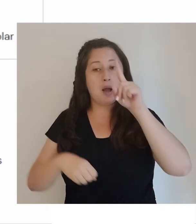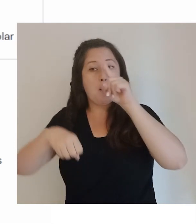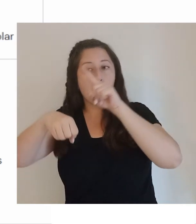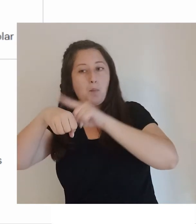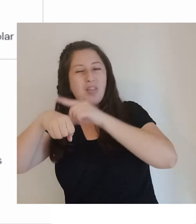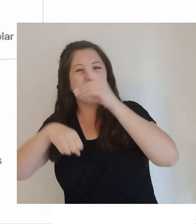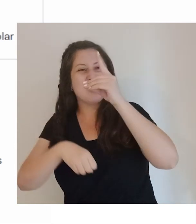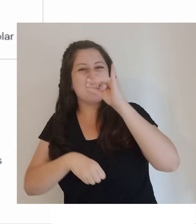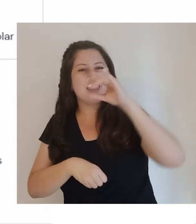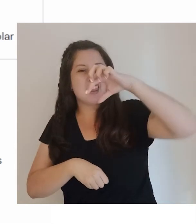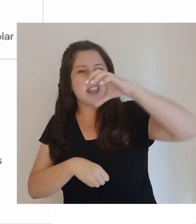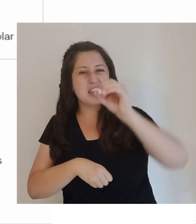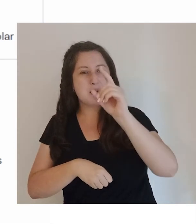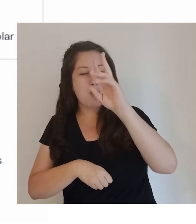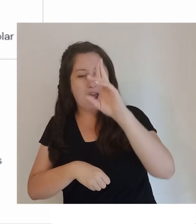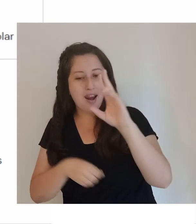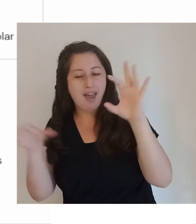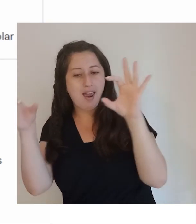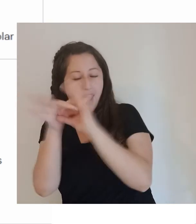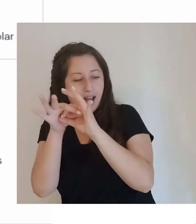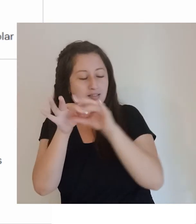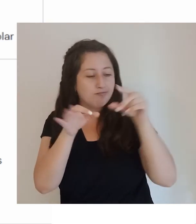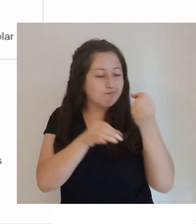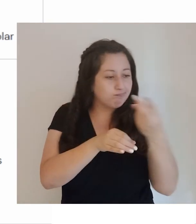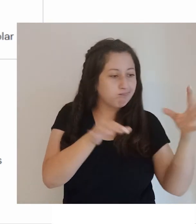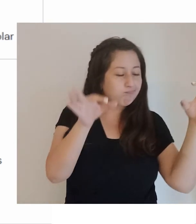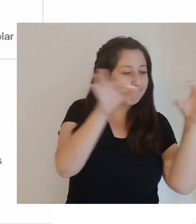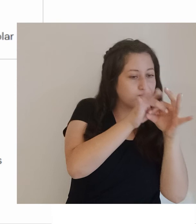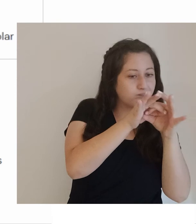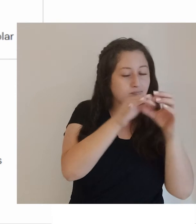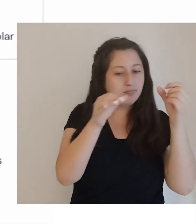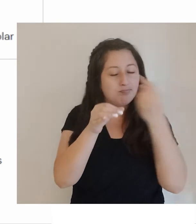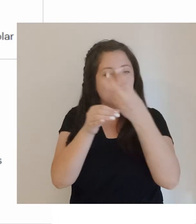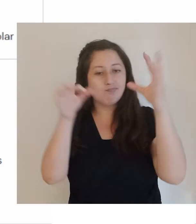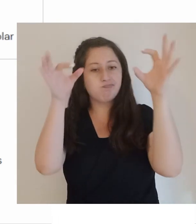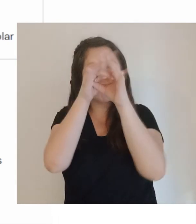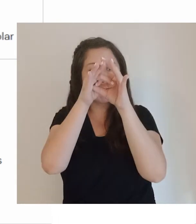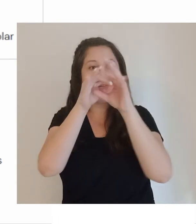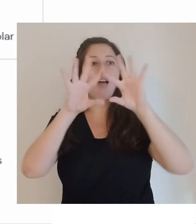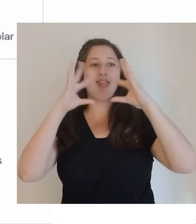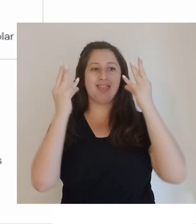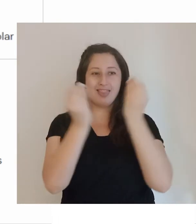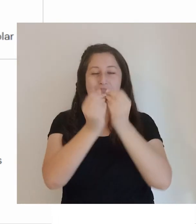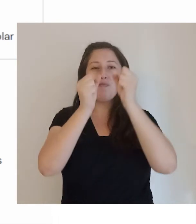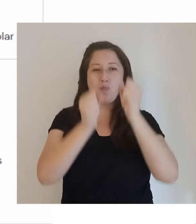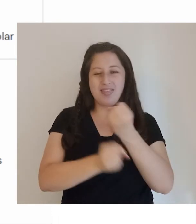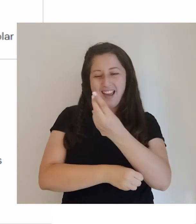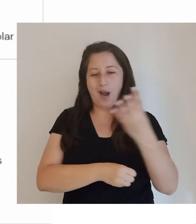los momentos dipolares de cada enlace permite obtener el momento dipolar de la molécula.